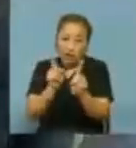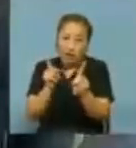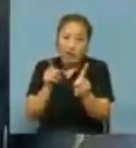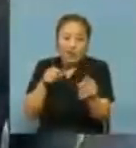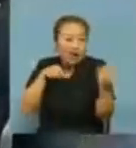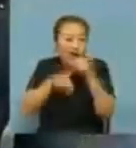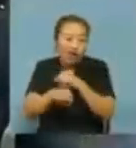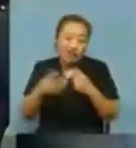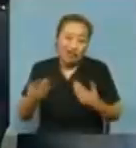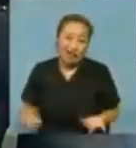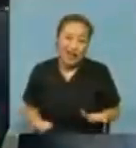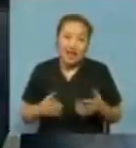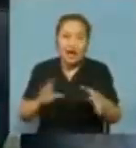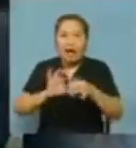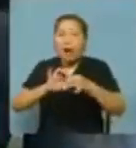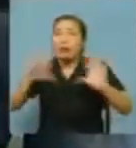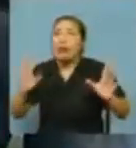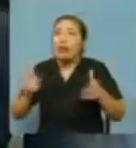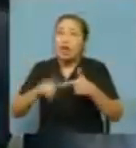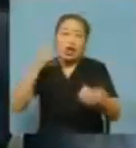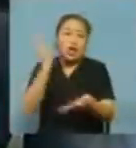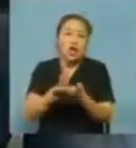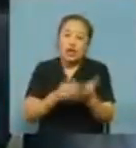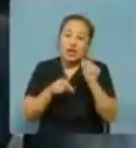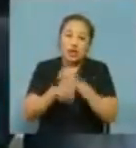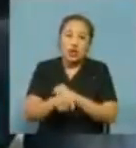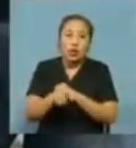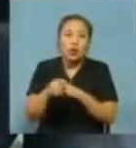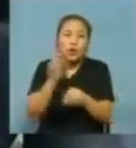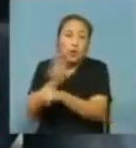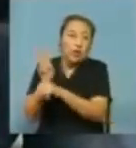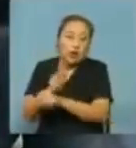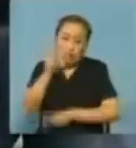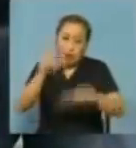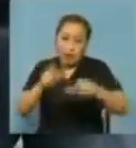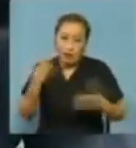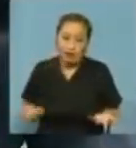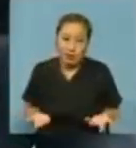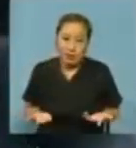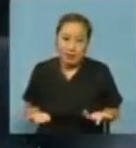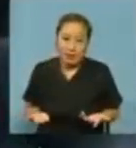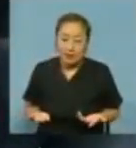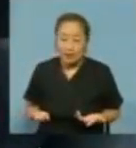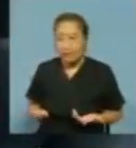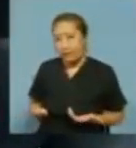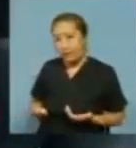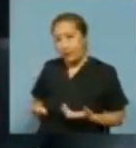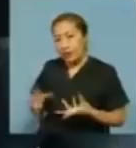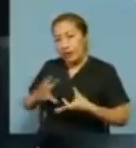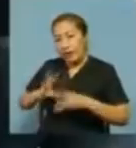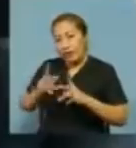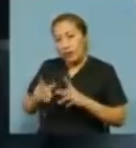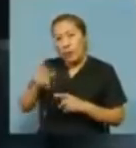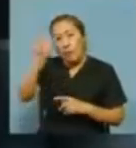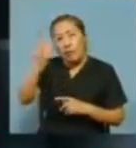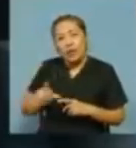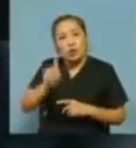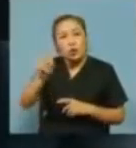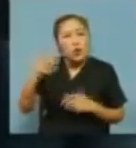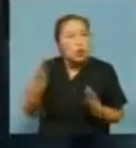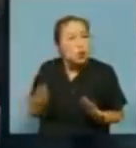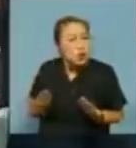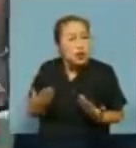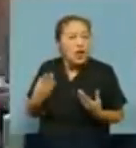atentar contra las libertades, contra los derechos y contra la privacidad de las personas. ¿Sería una única persona la que habría